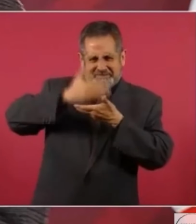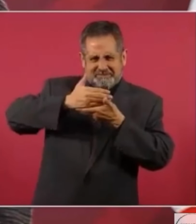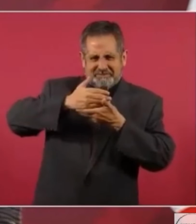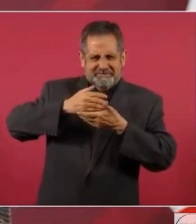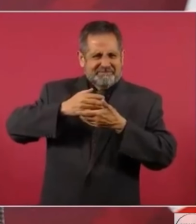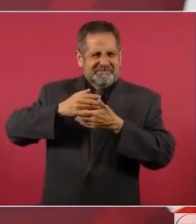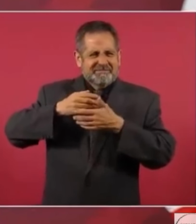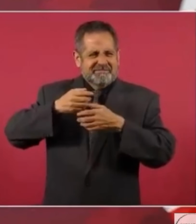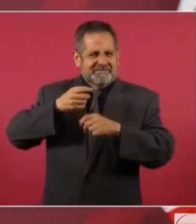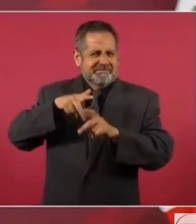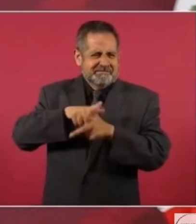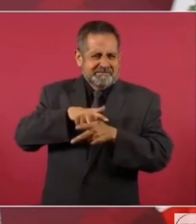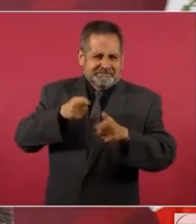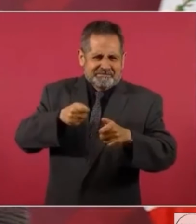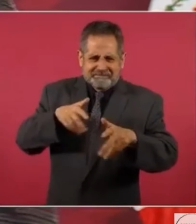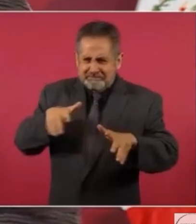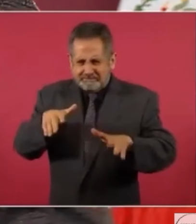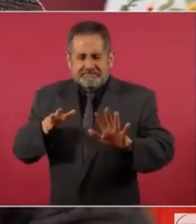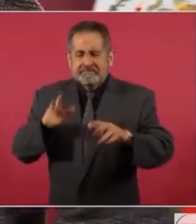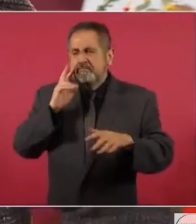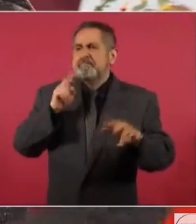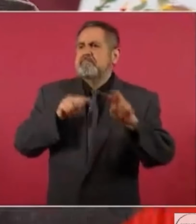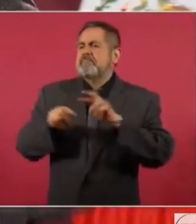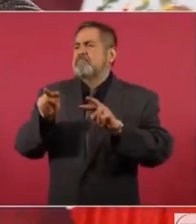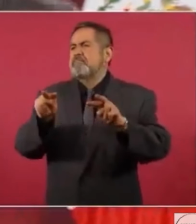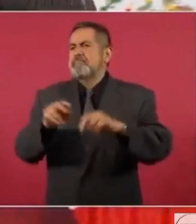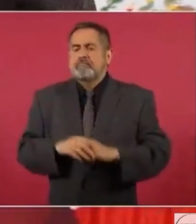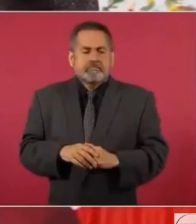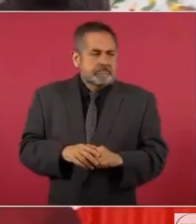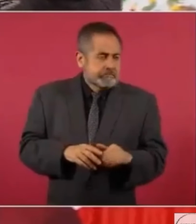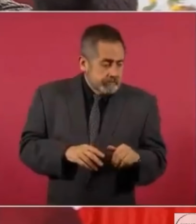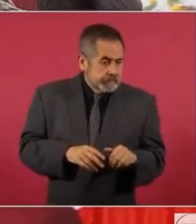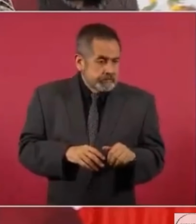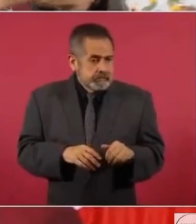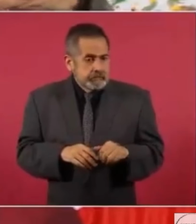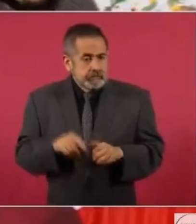Me llamó mucho la atención porque se los trajeron